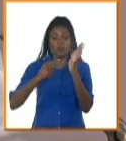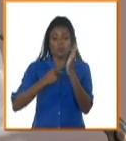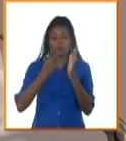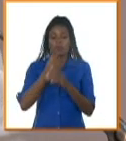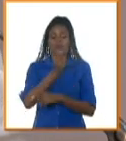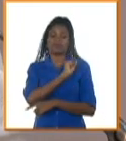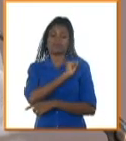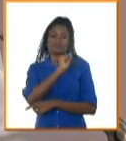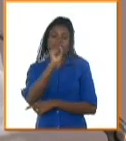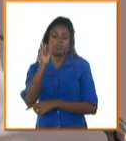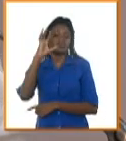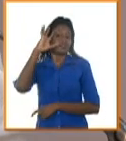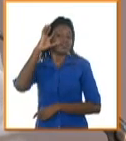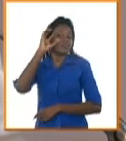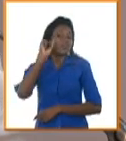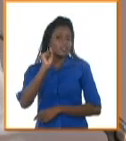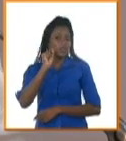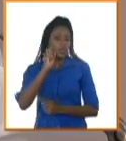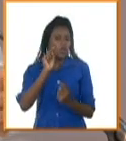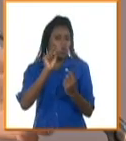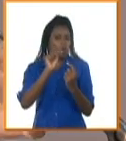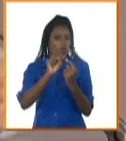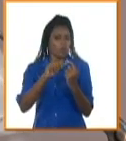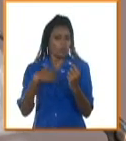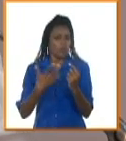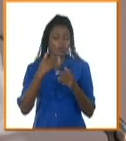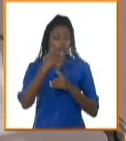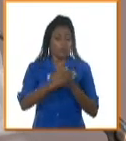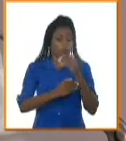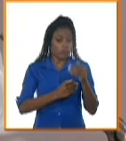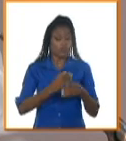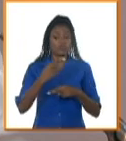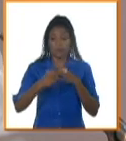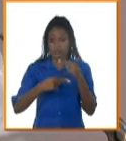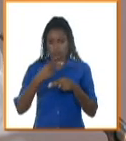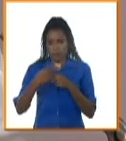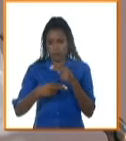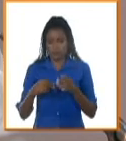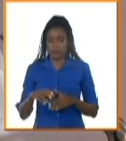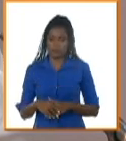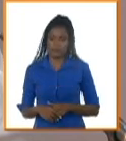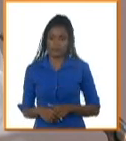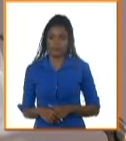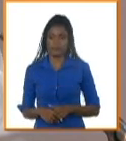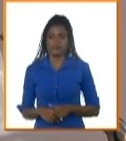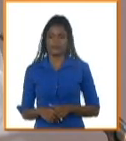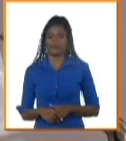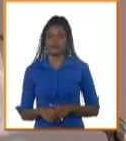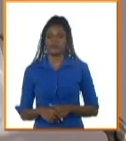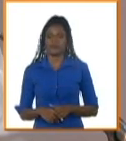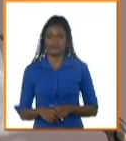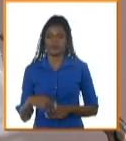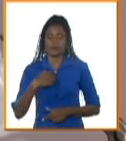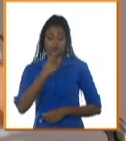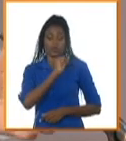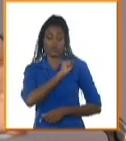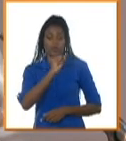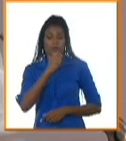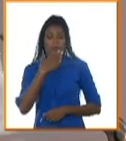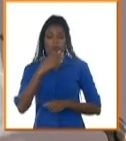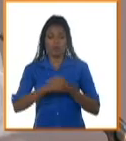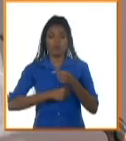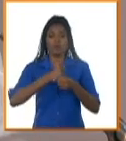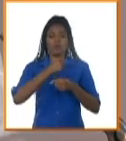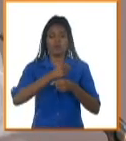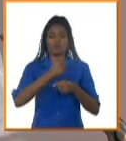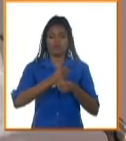lograr lo que es objetivo del del proceso que En definitiva lograr un mayor uso de los de